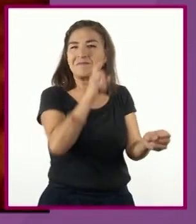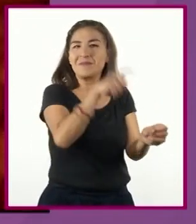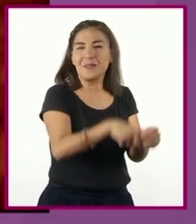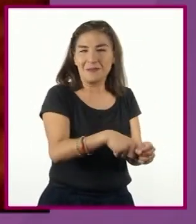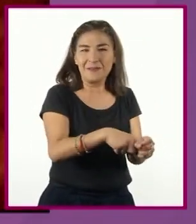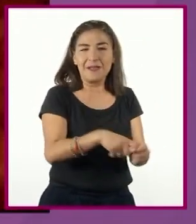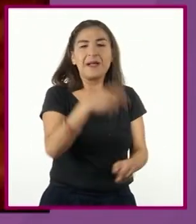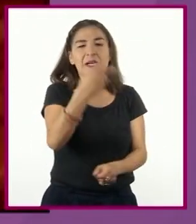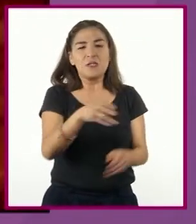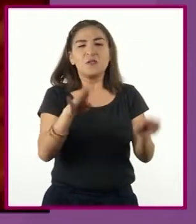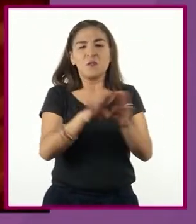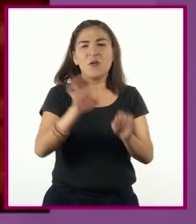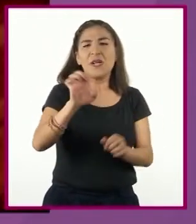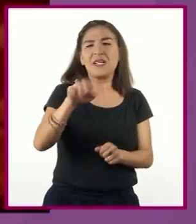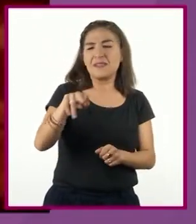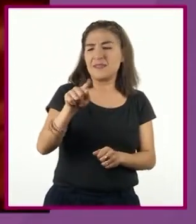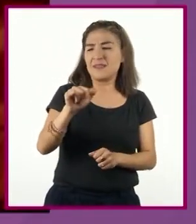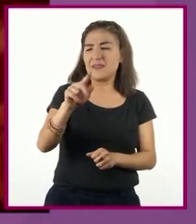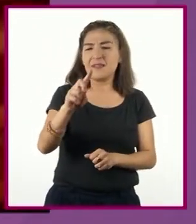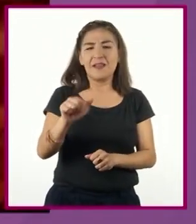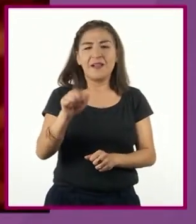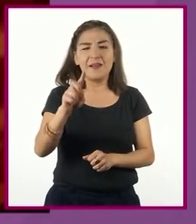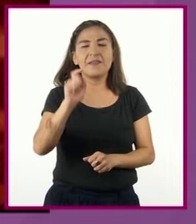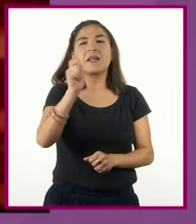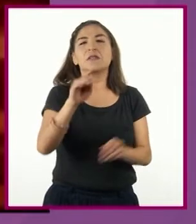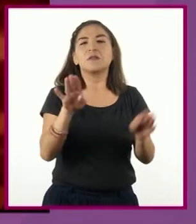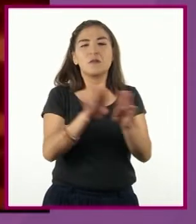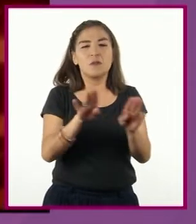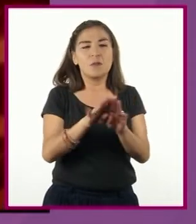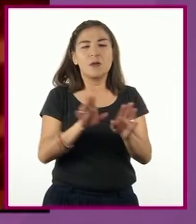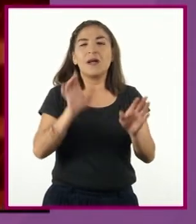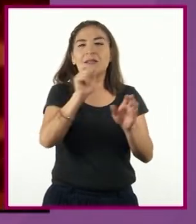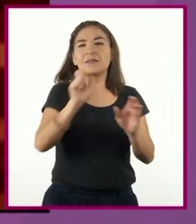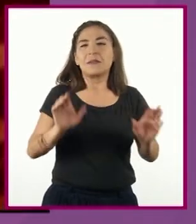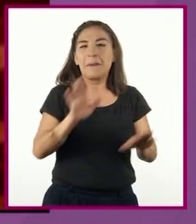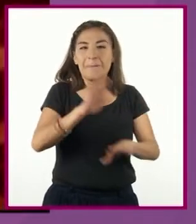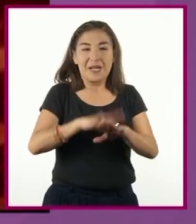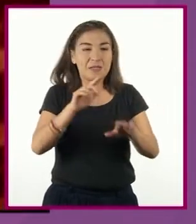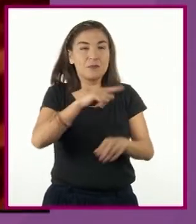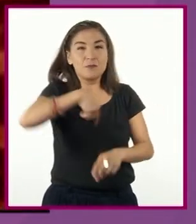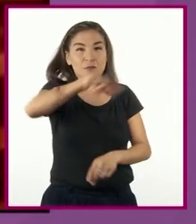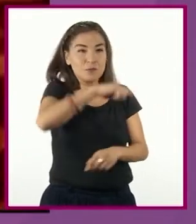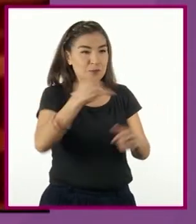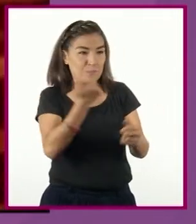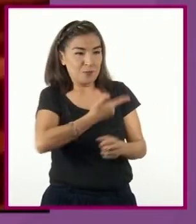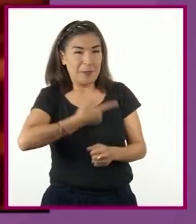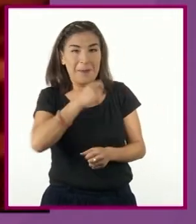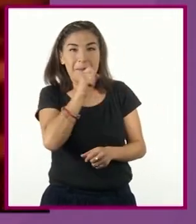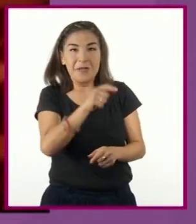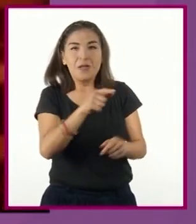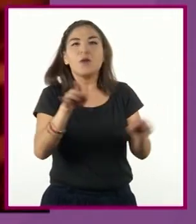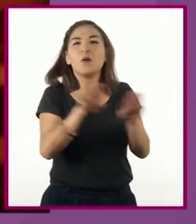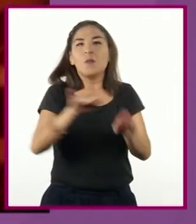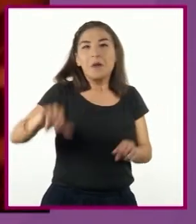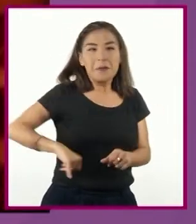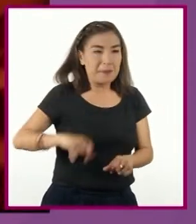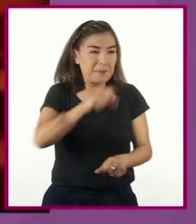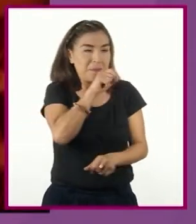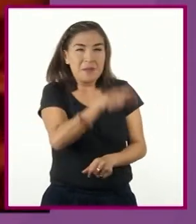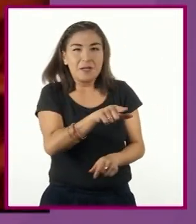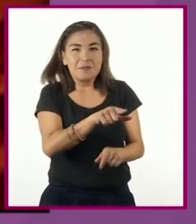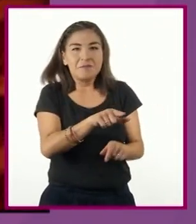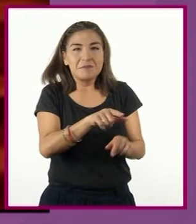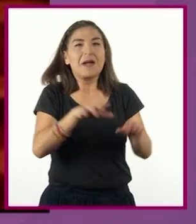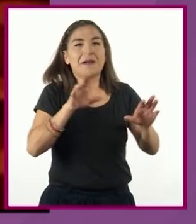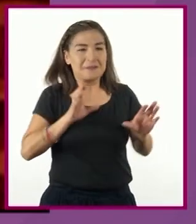comunitaria lo que permite es que se aglutinen las necesidades y se aglutinen los intereses y las